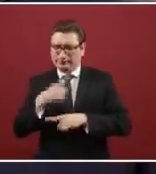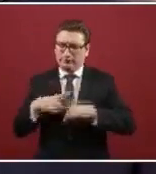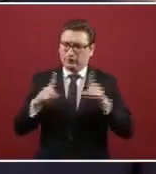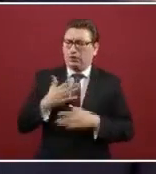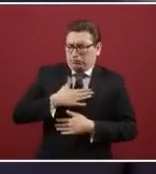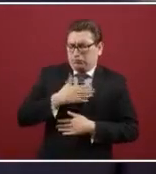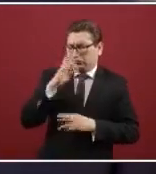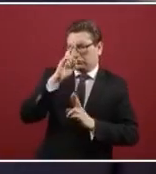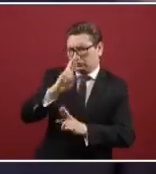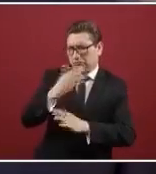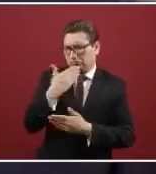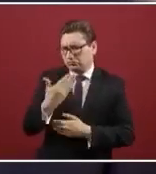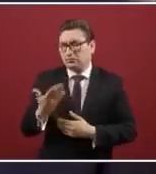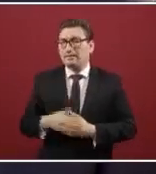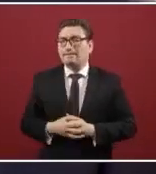ese punto de vista,